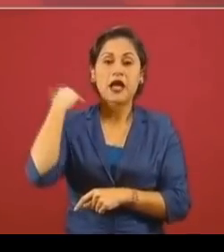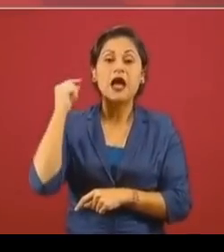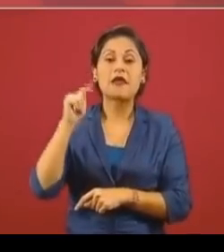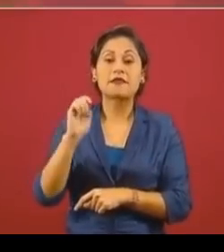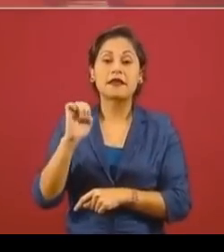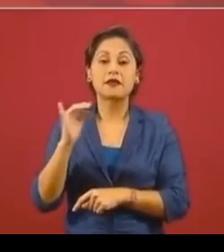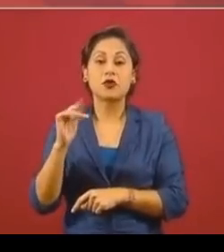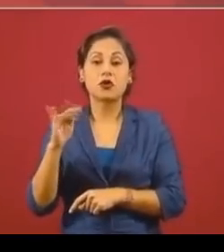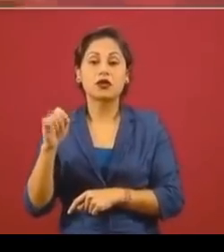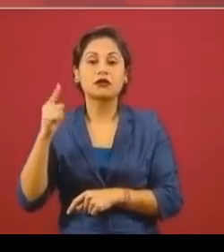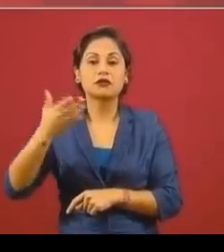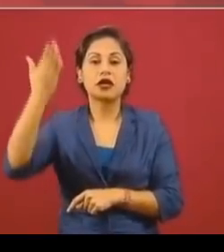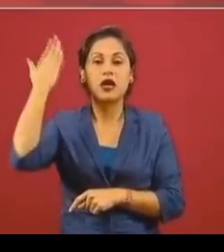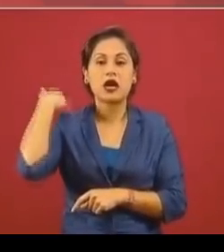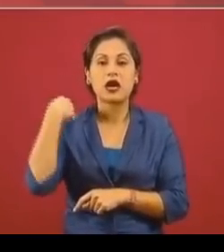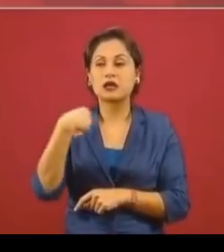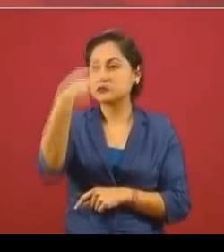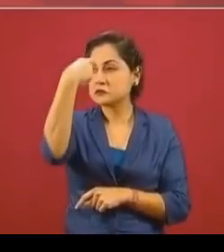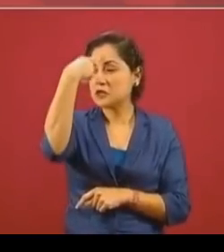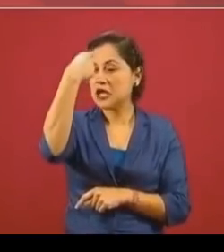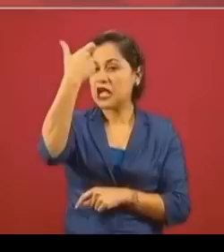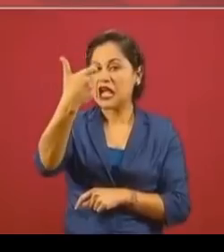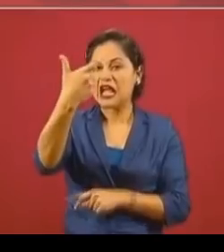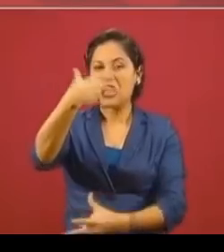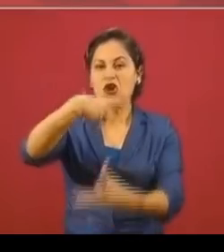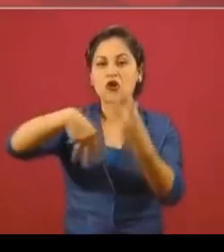y supeditaron todo lo demás.